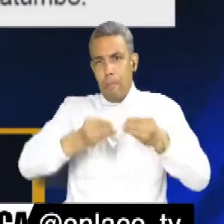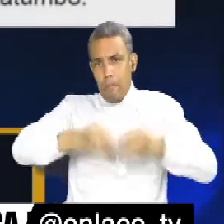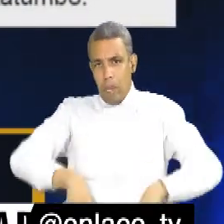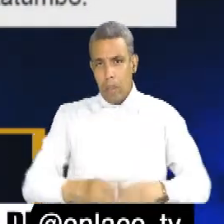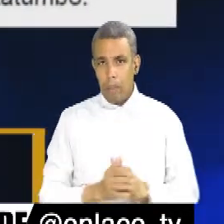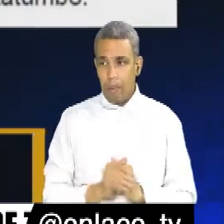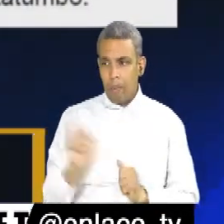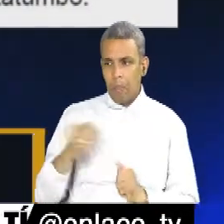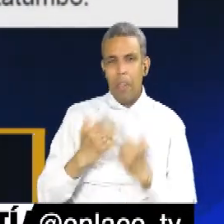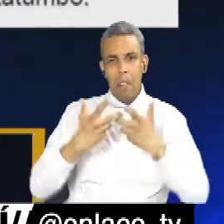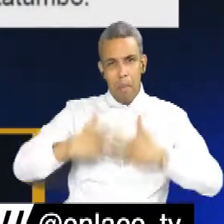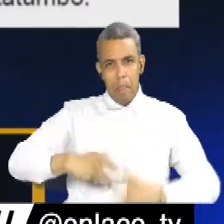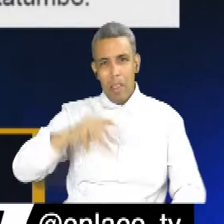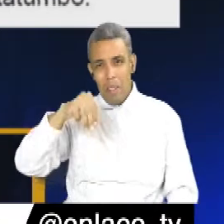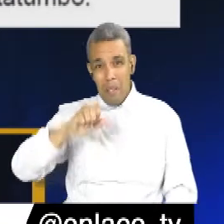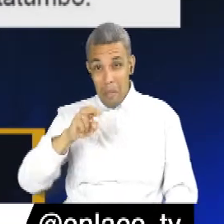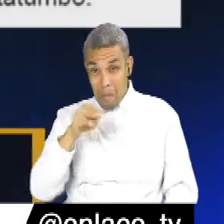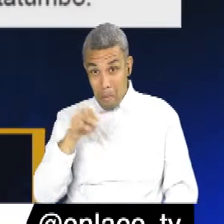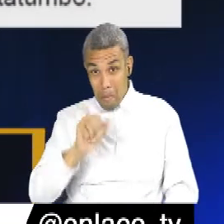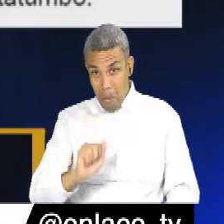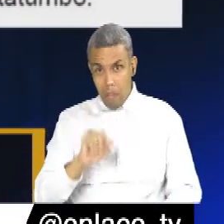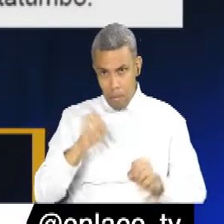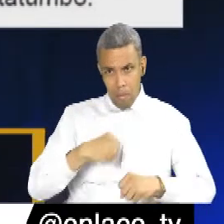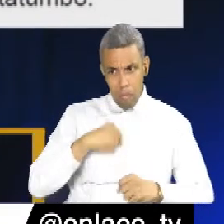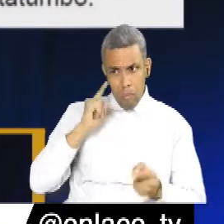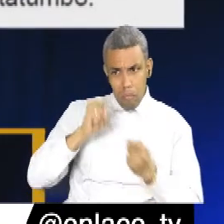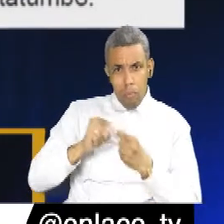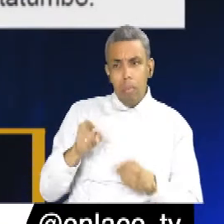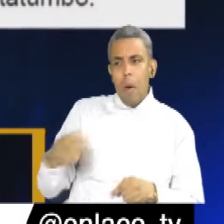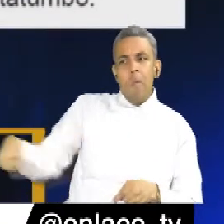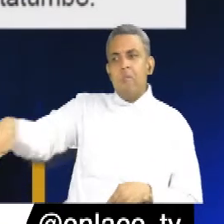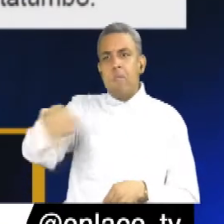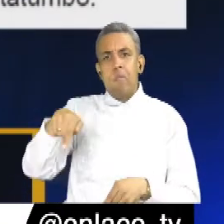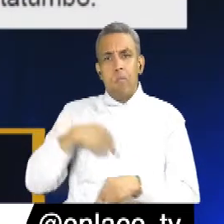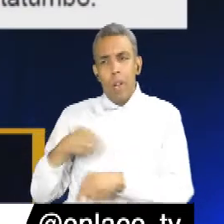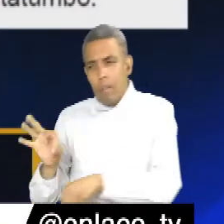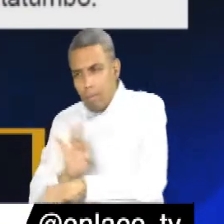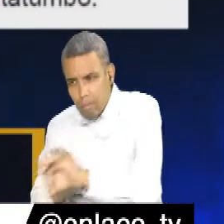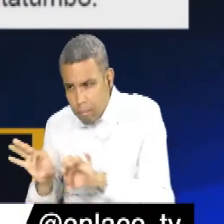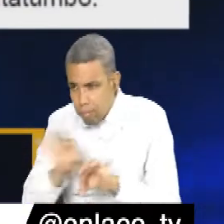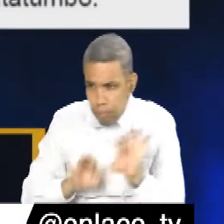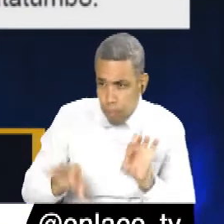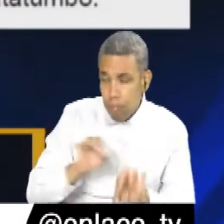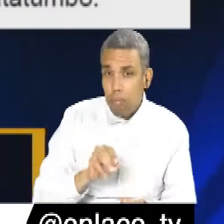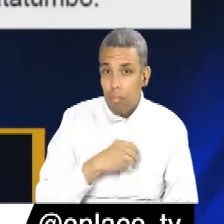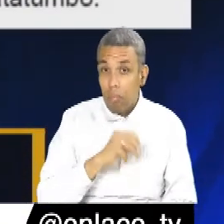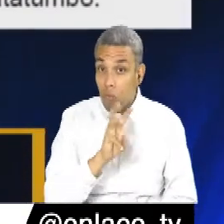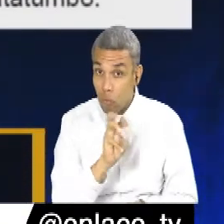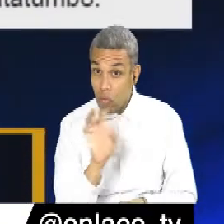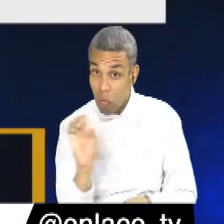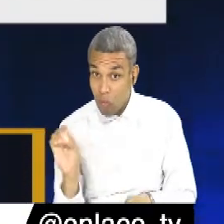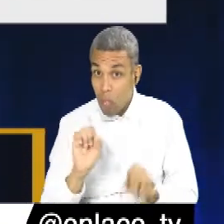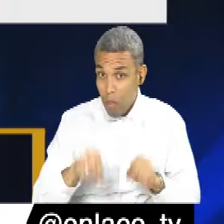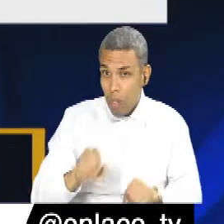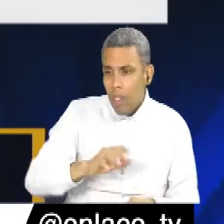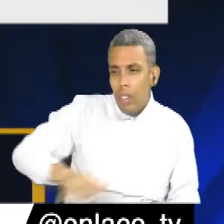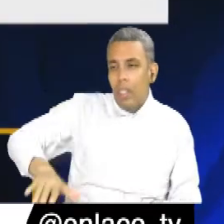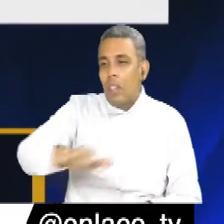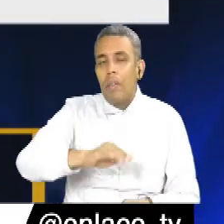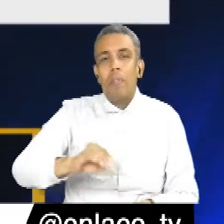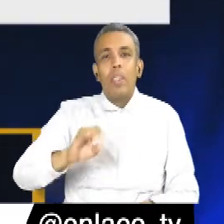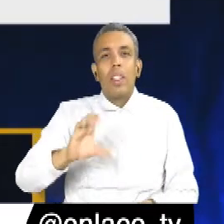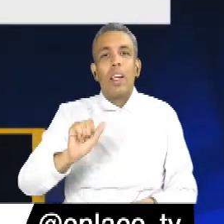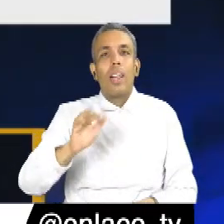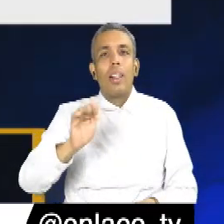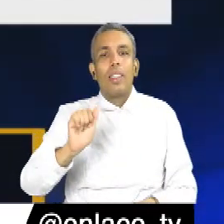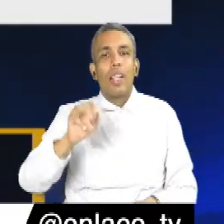a cerca de 400 personas en los campos de la Vicepresidencia Central, ubicados en la región del Magdalena Medio y el Catatumbo. Ecopetrol invita